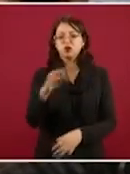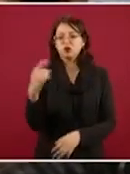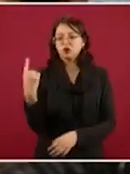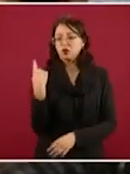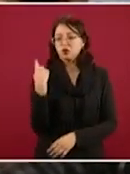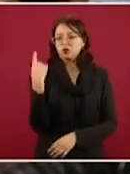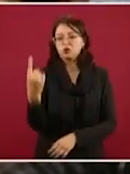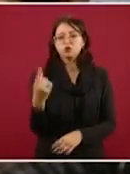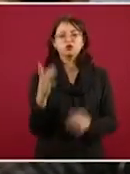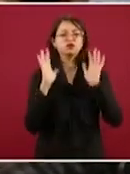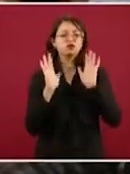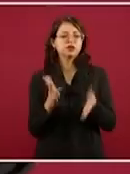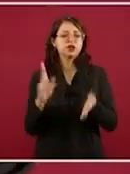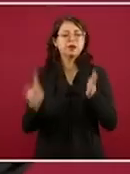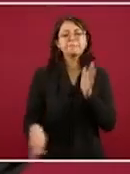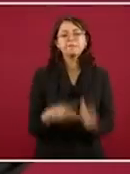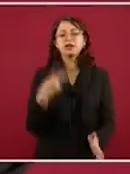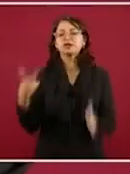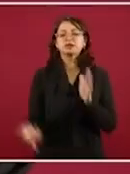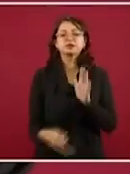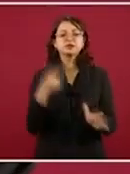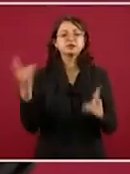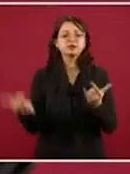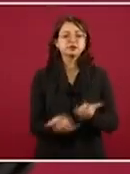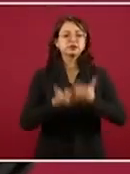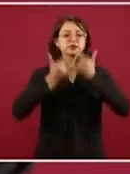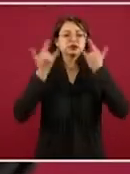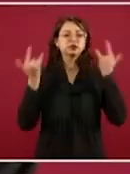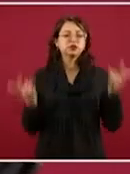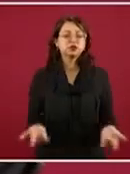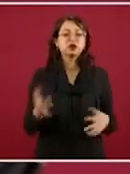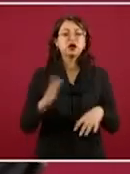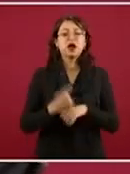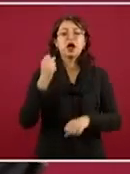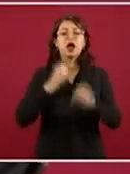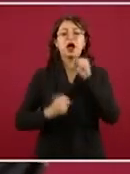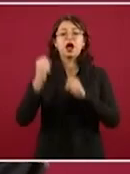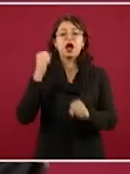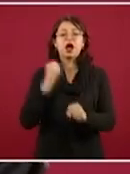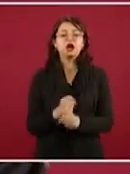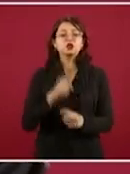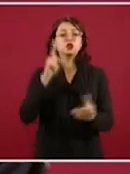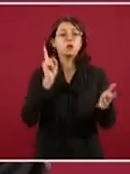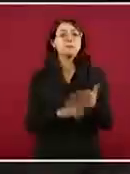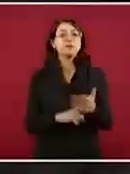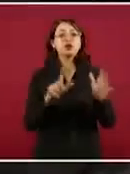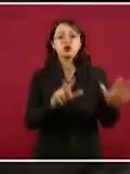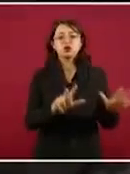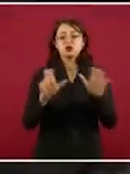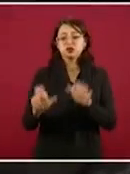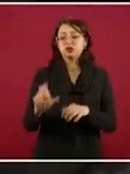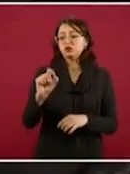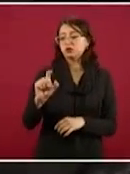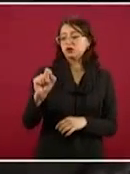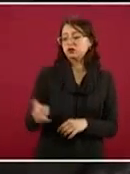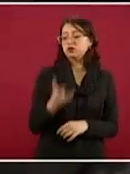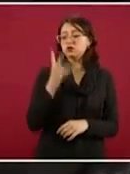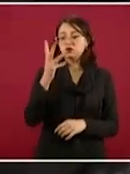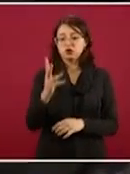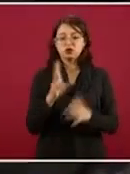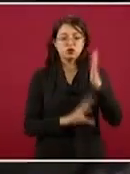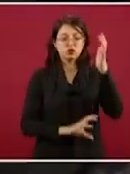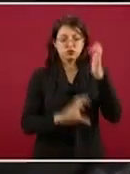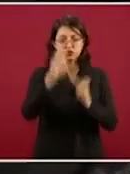contado la historia. En la primera Constitución Federal de 1824 sí se podía juzgar al presidente,